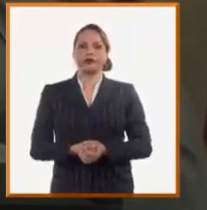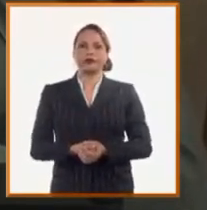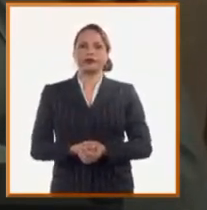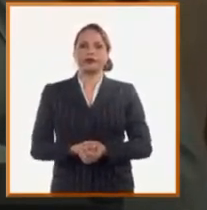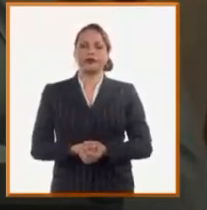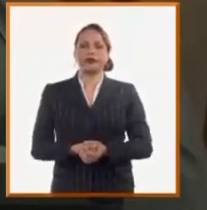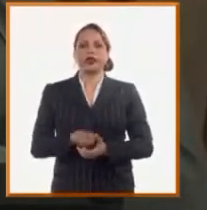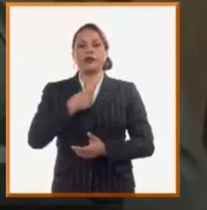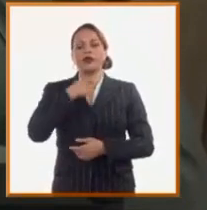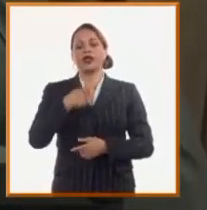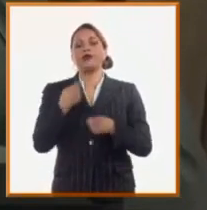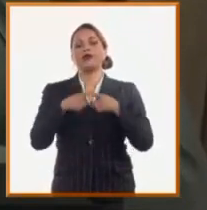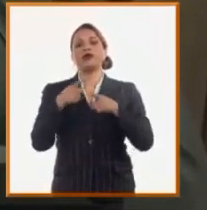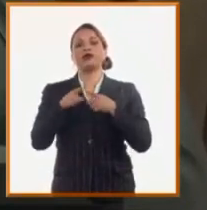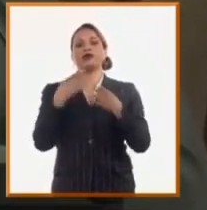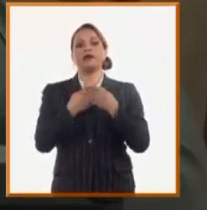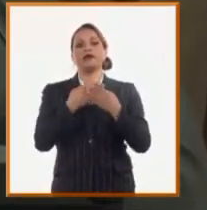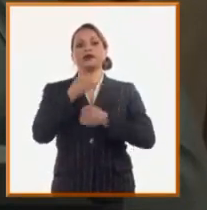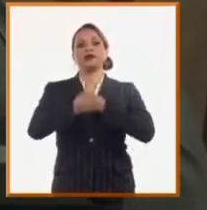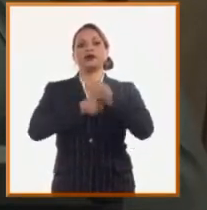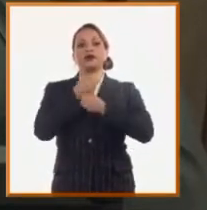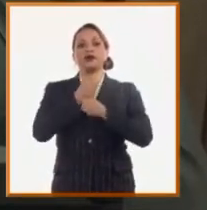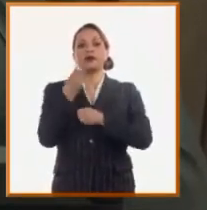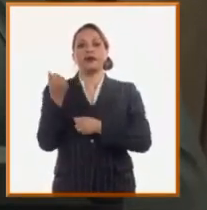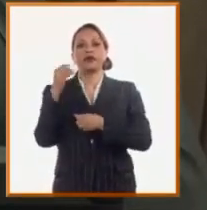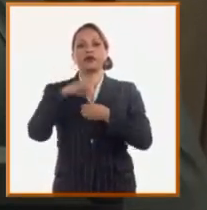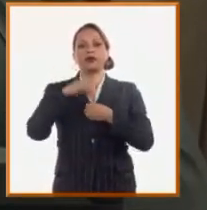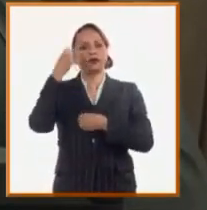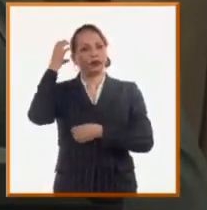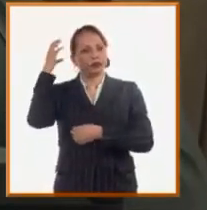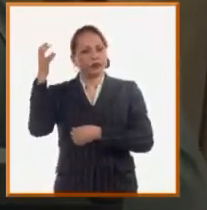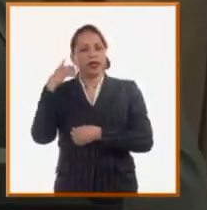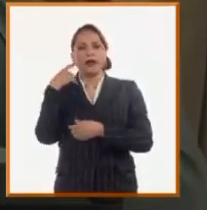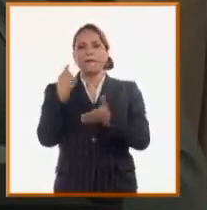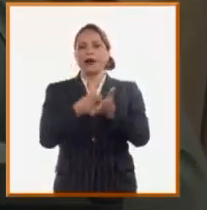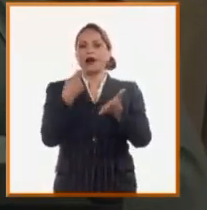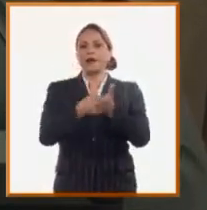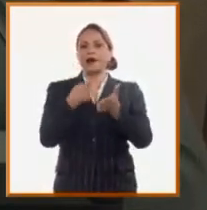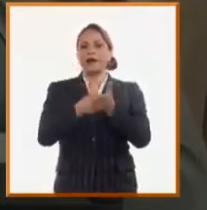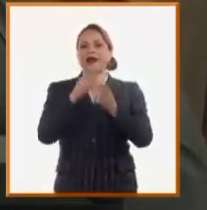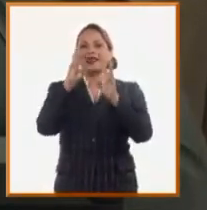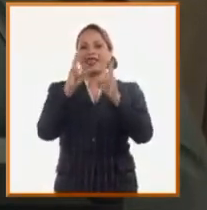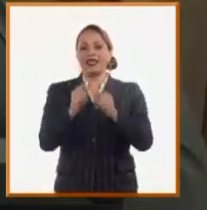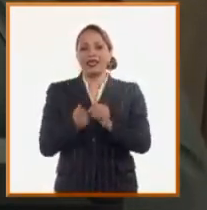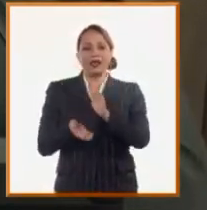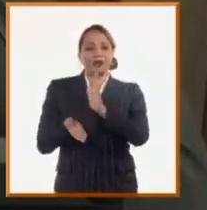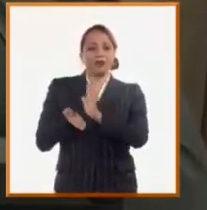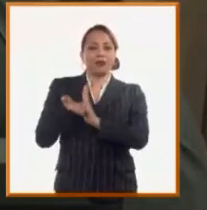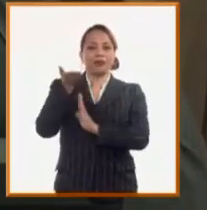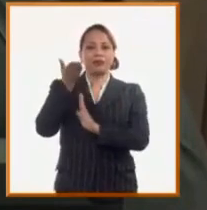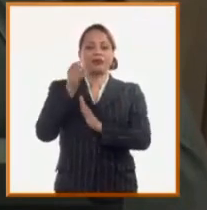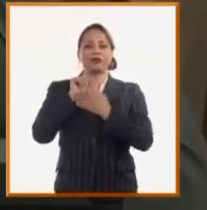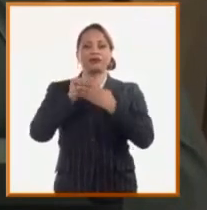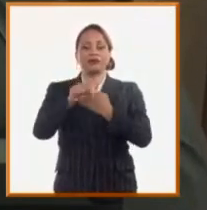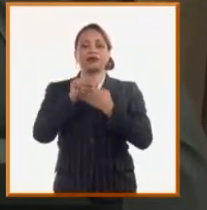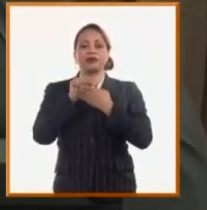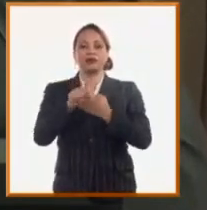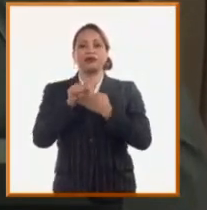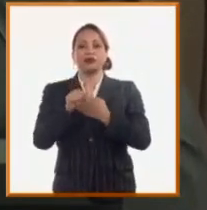Cuando una entidad estatal, usando el presupuesto del Estado, le paga altas sumas de dinero que se van por encima de lo que vale un servicio que